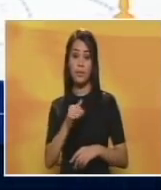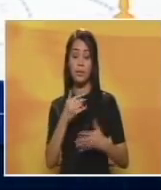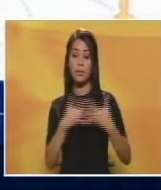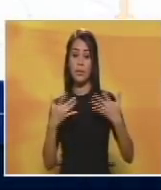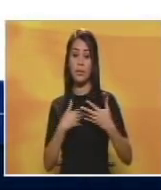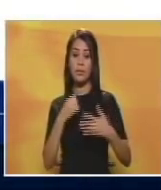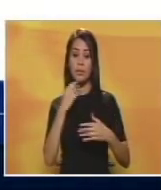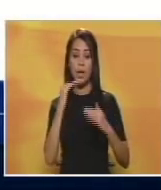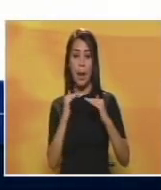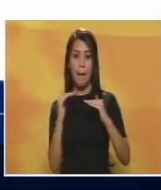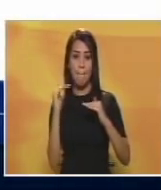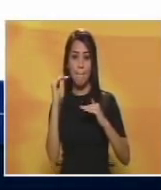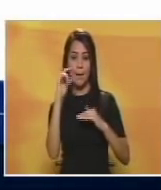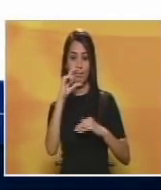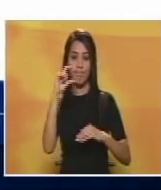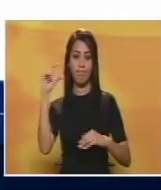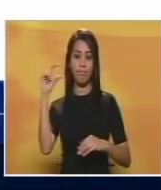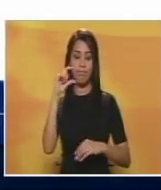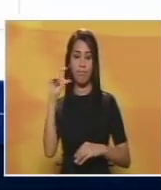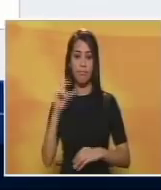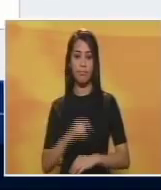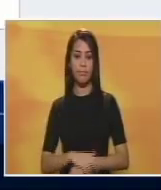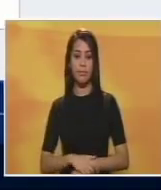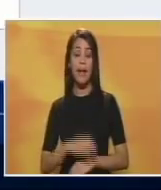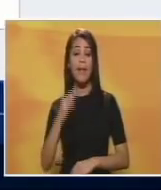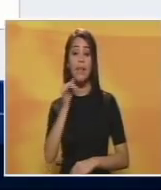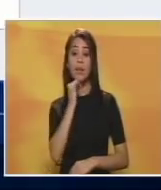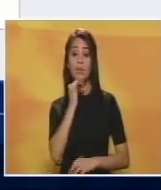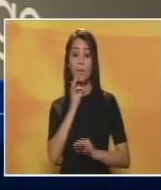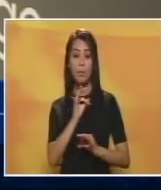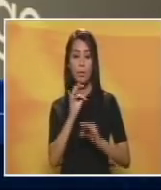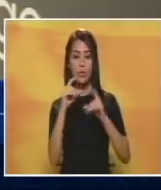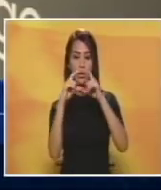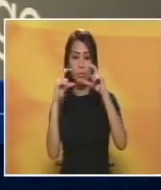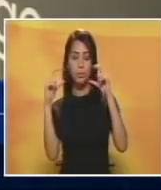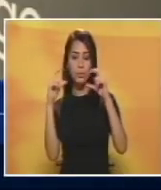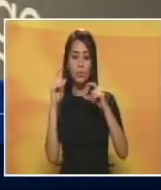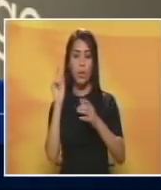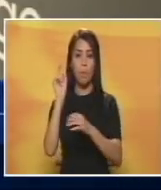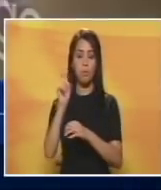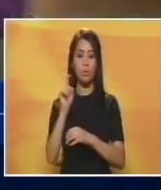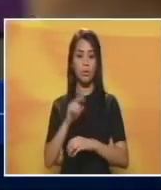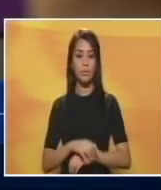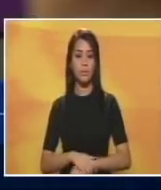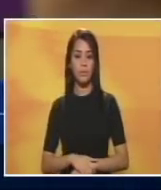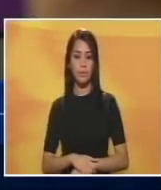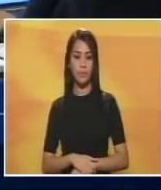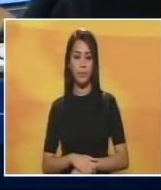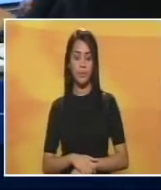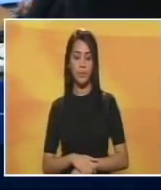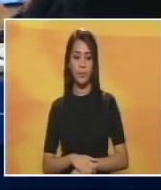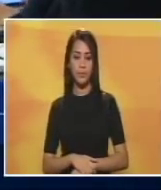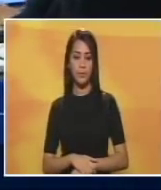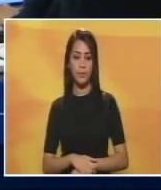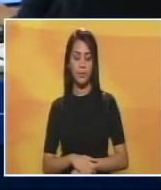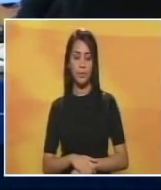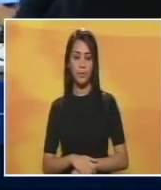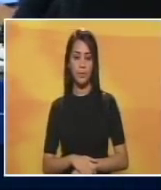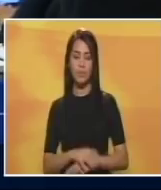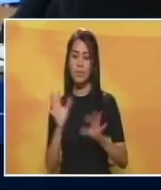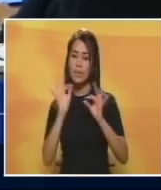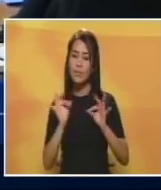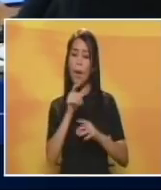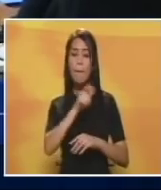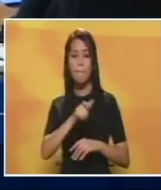presentados en la parte superior de la zona de noticias en forma de un acceso directo al menú de gestión de aplicaciones. De esta forma,